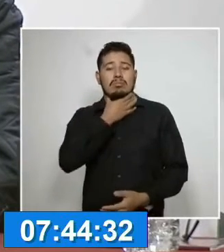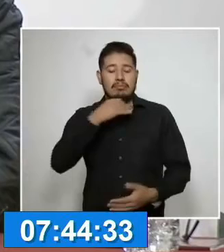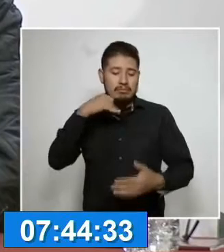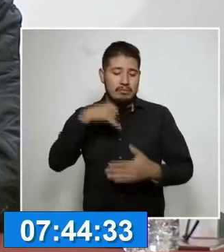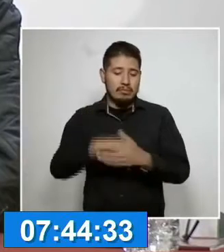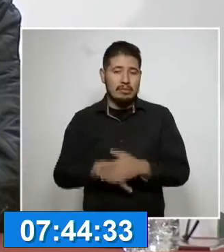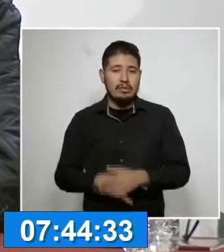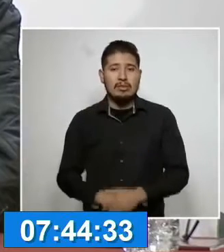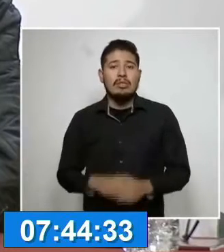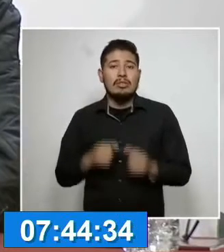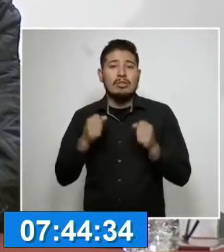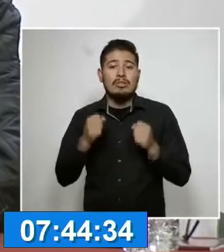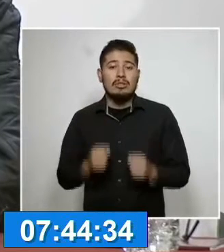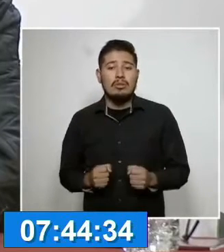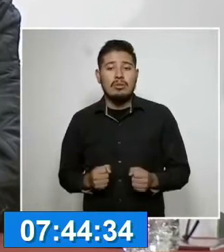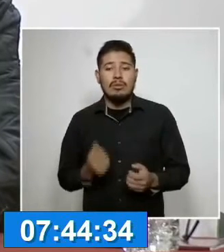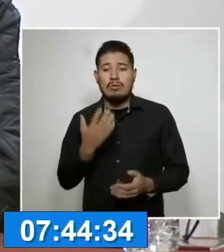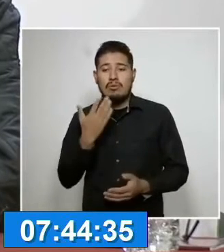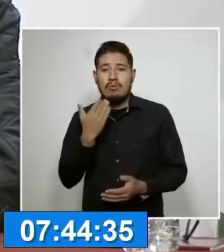la inseguridad.